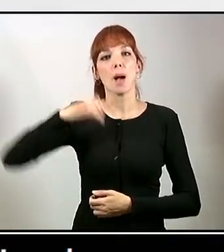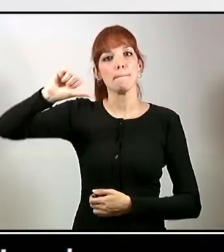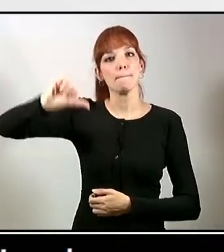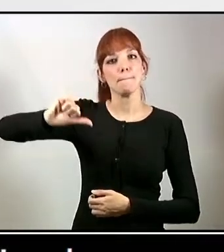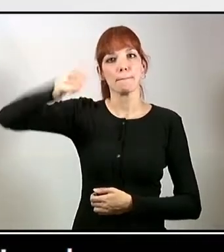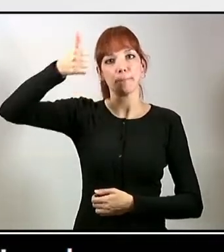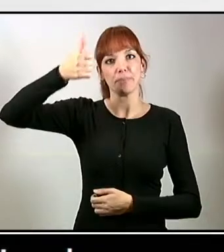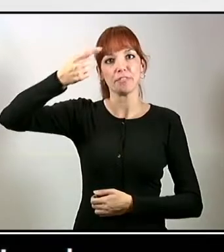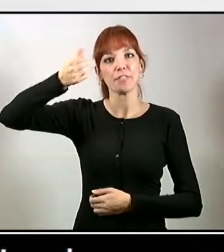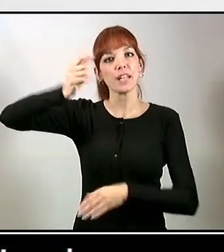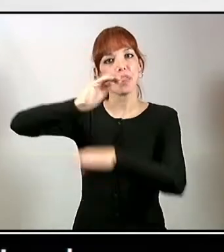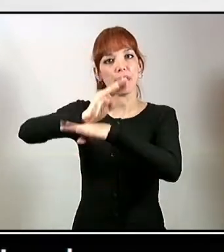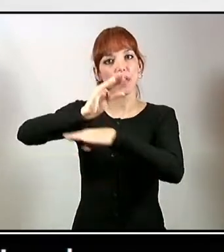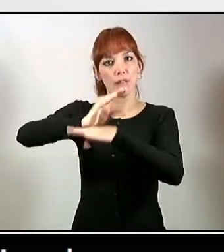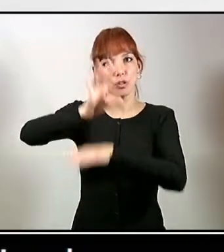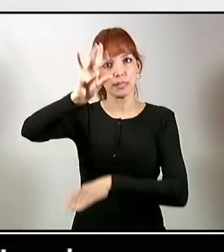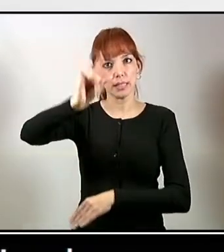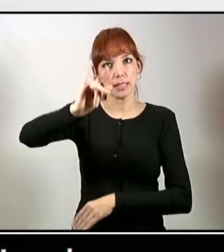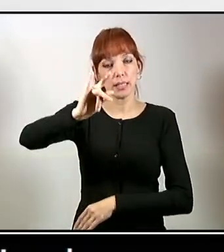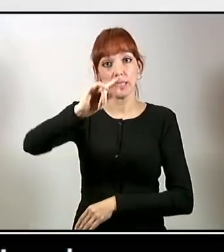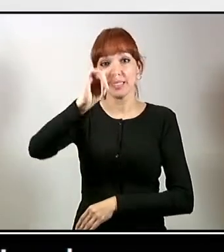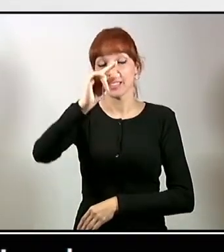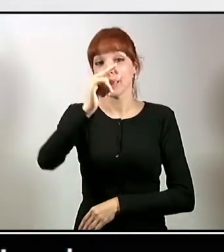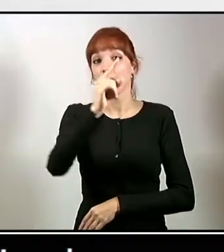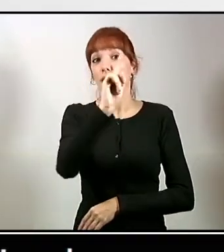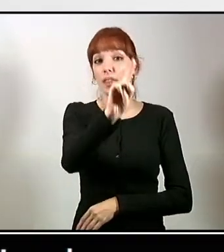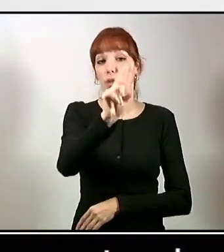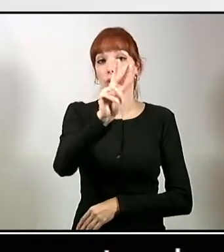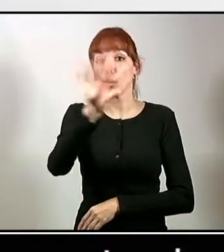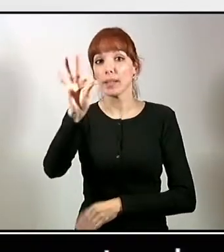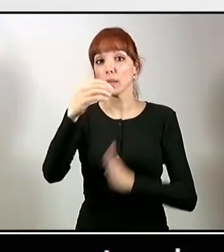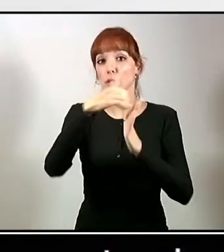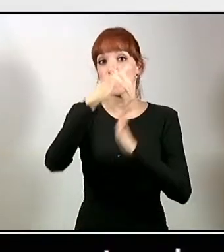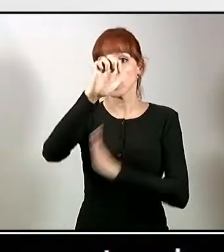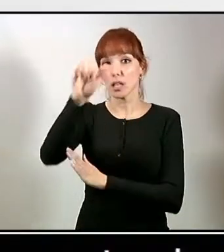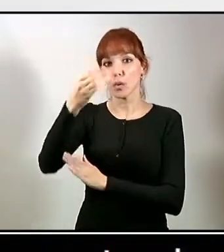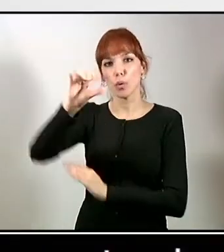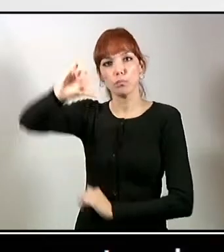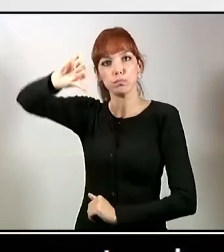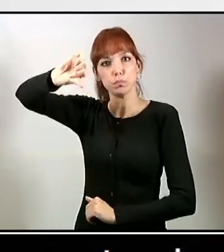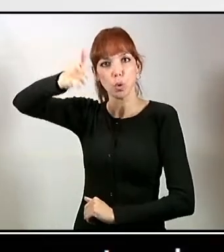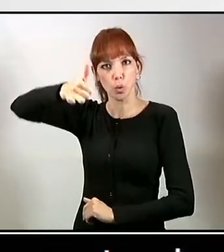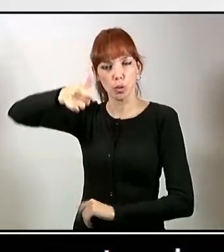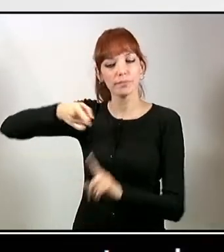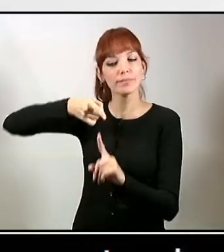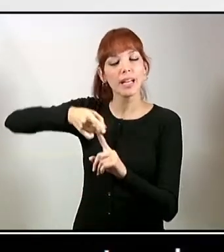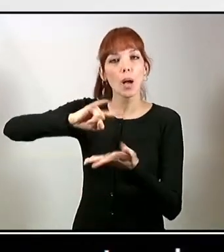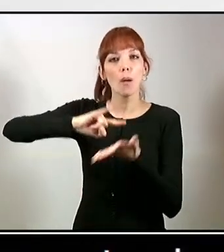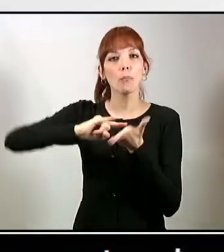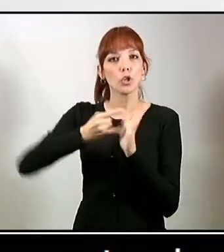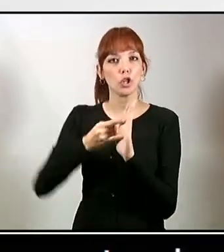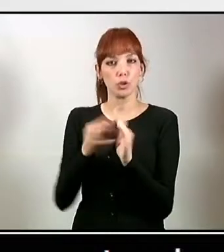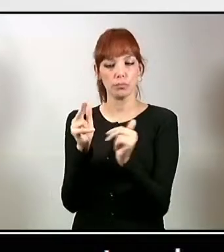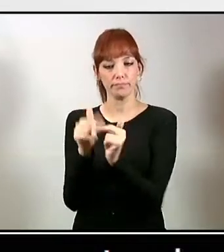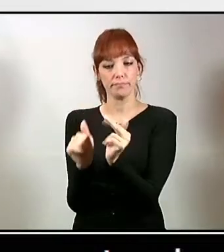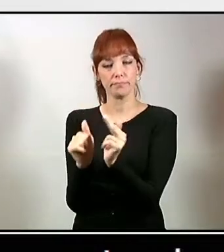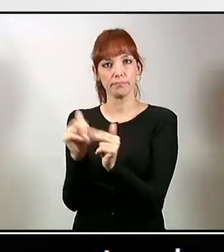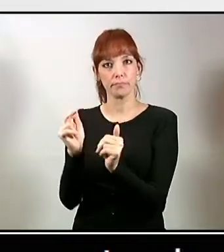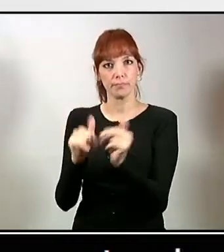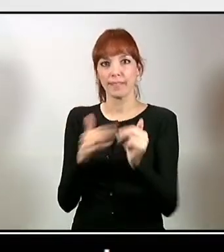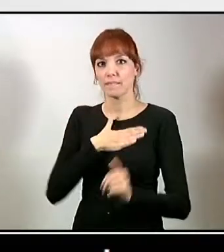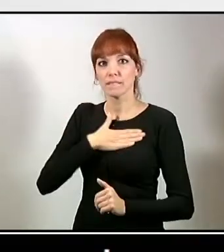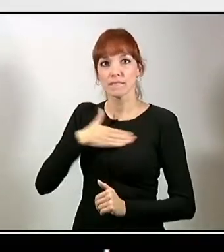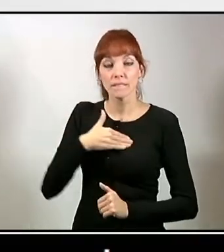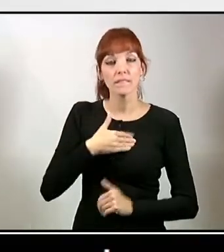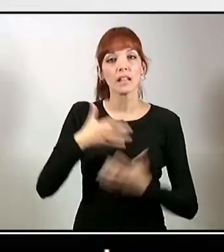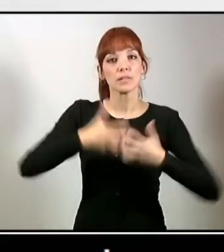esa financiación, en concreto de 120 millones de euros para ese proyecto que se quiere instalar de azucarera